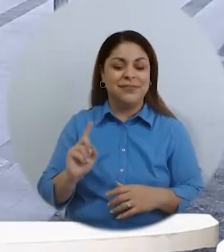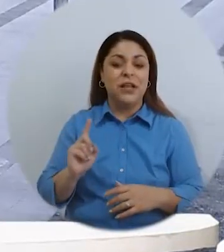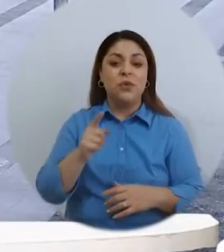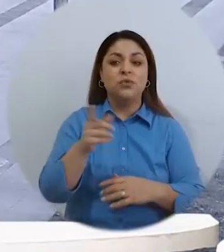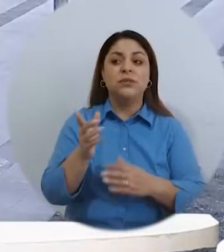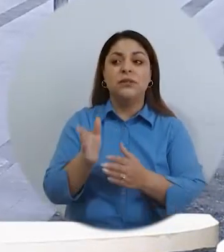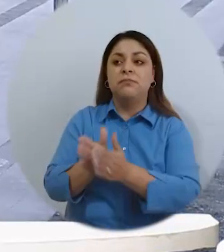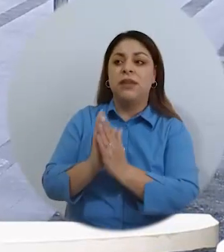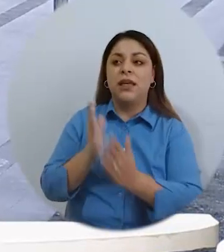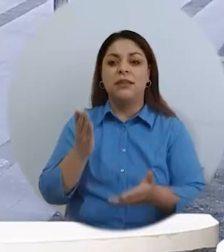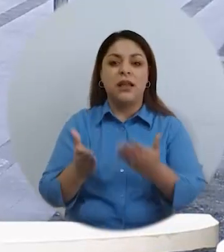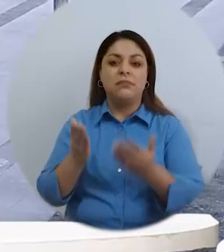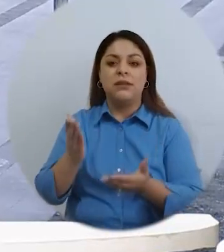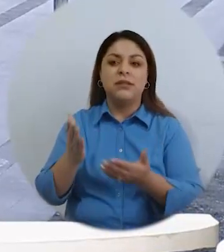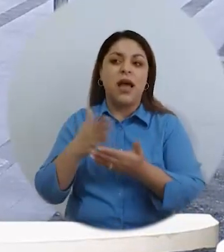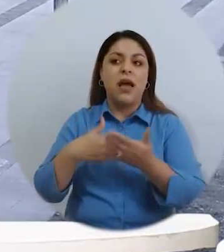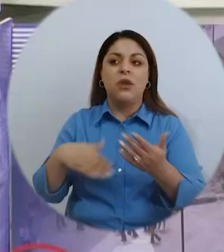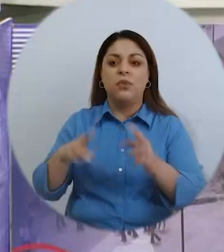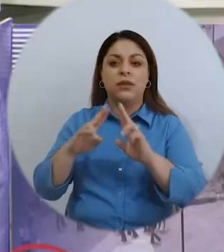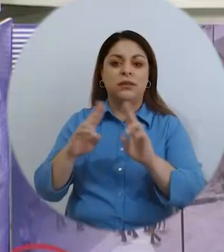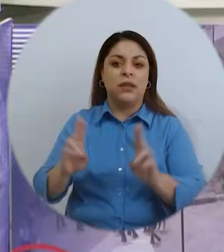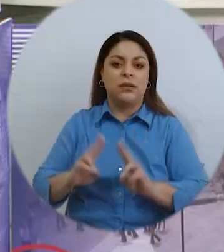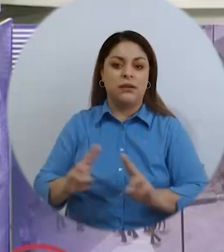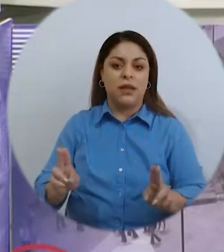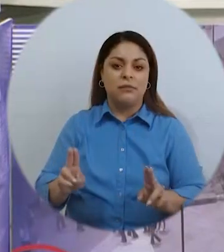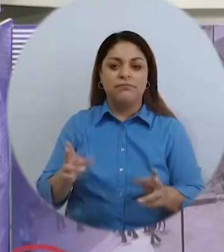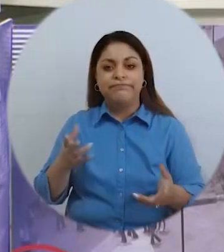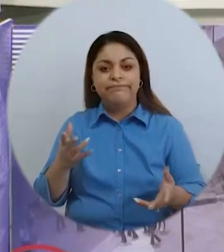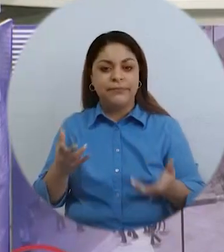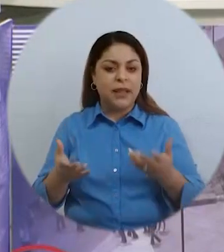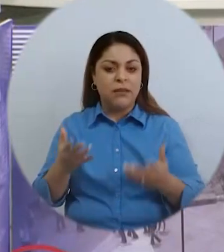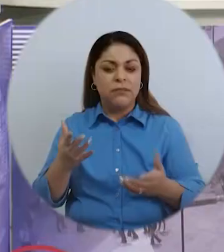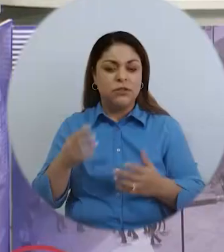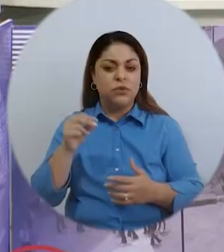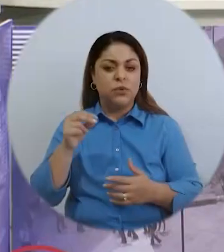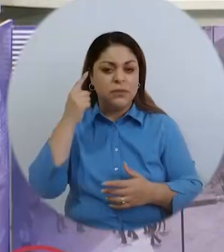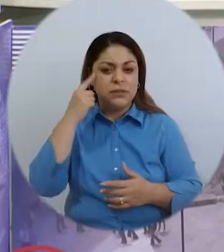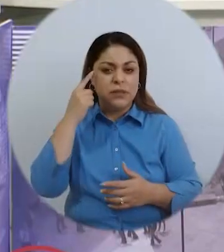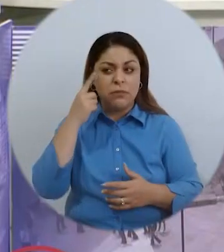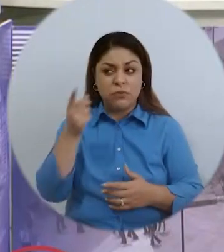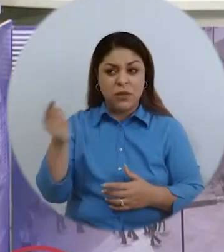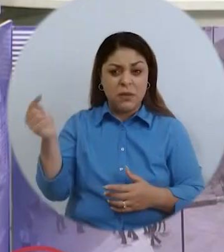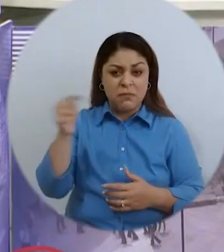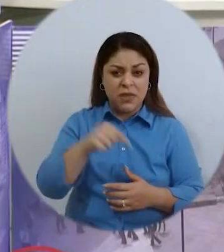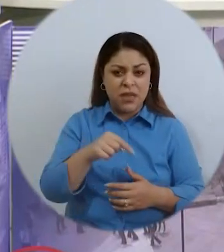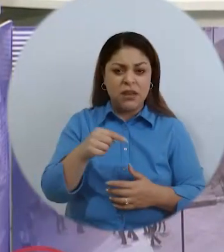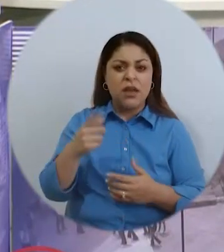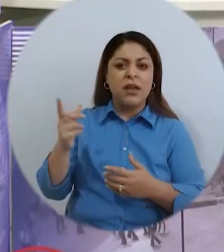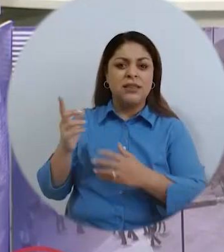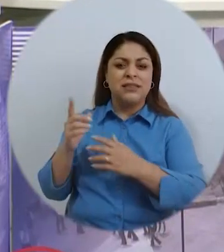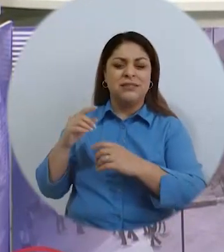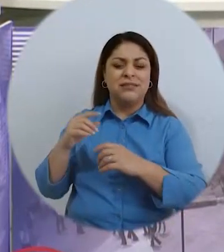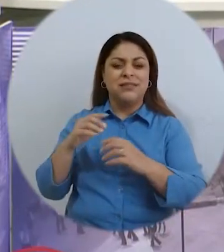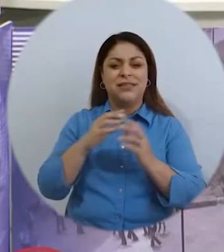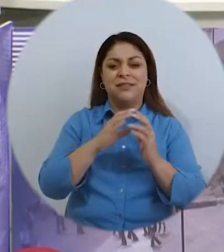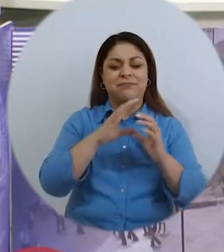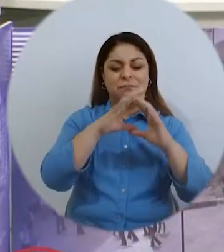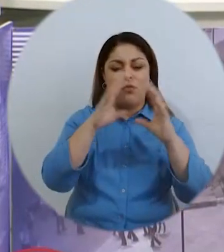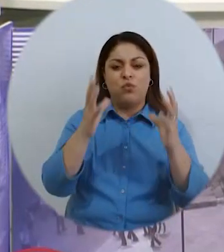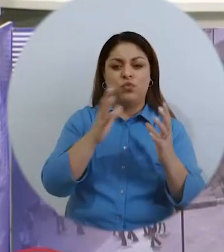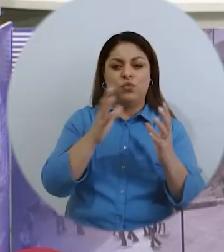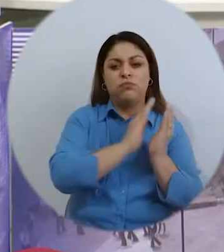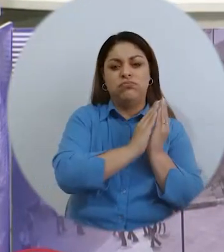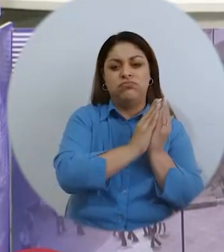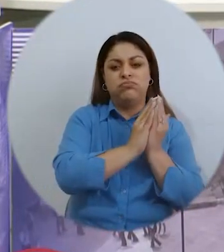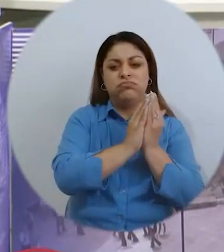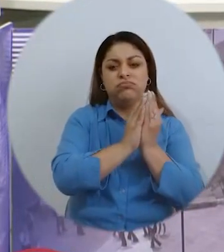Cuando ordenamos tal vez algo en internet, no necesariamente pensamos que viene y cruza, ¿verdad?, medio planeta para llegar